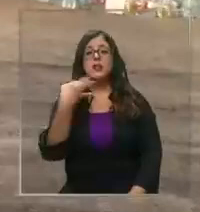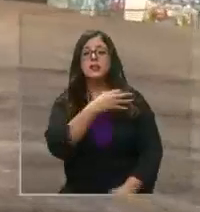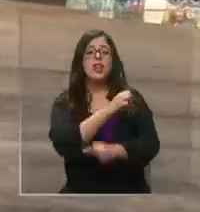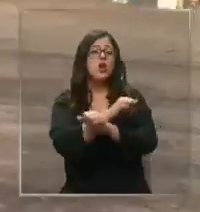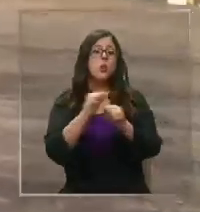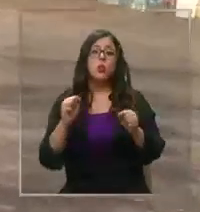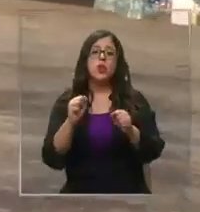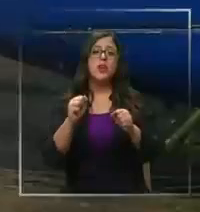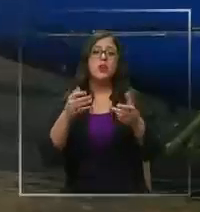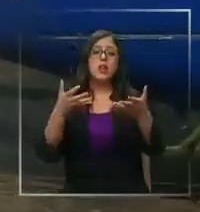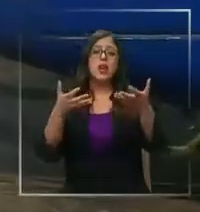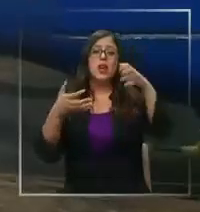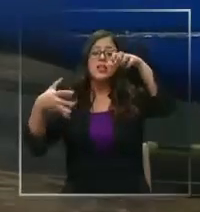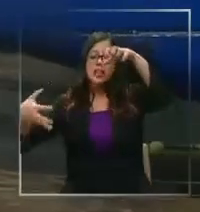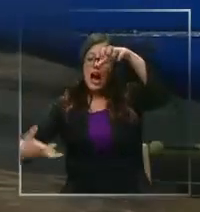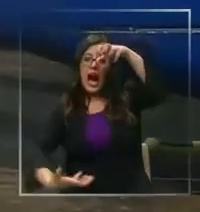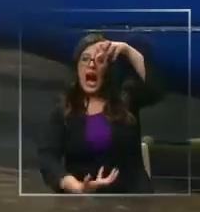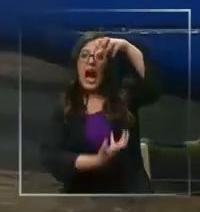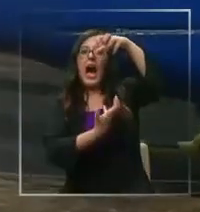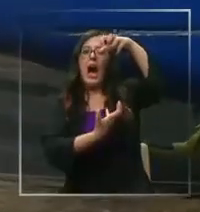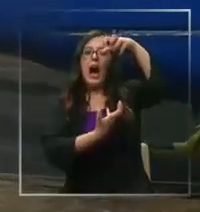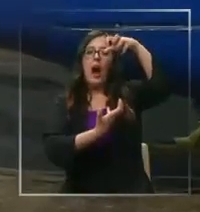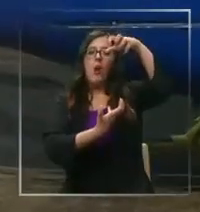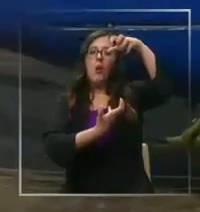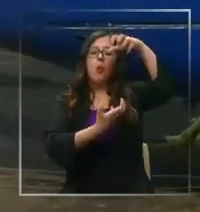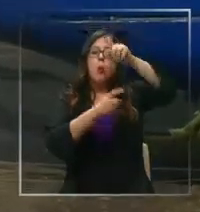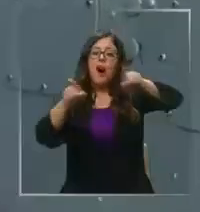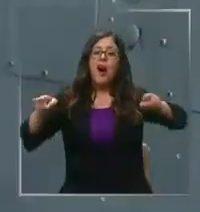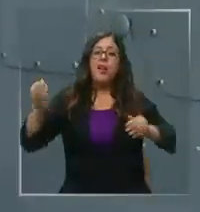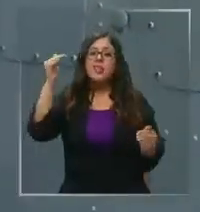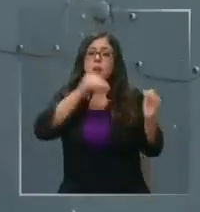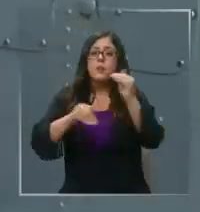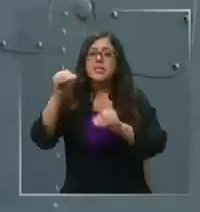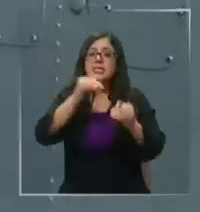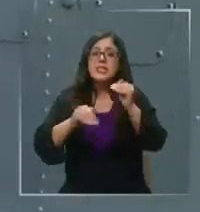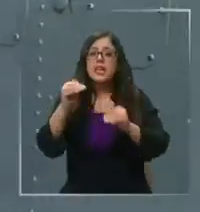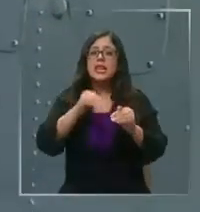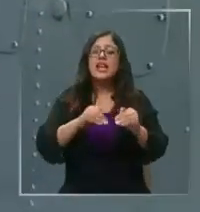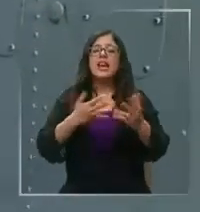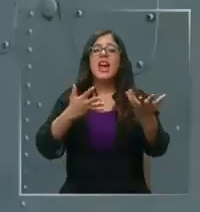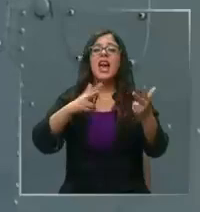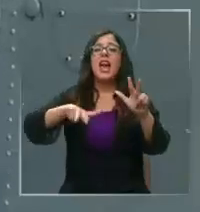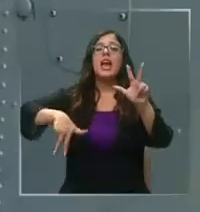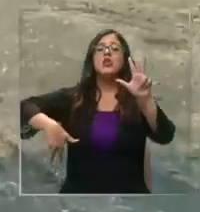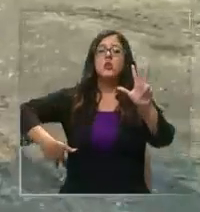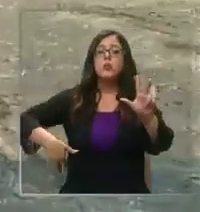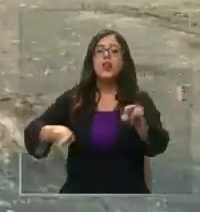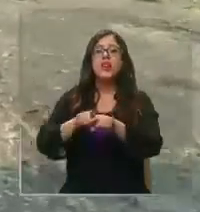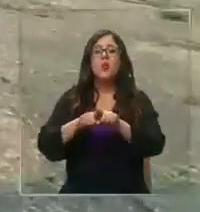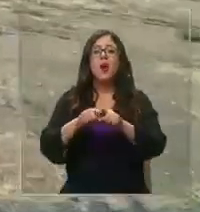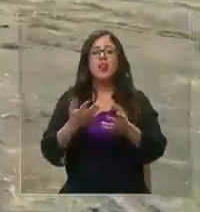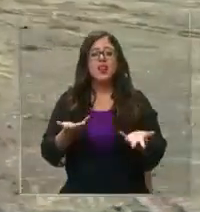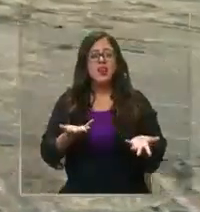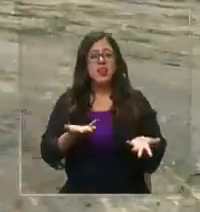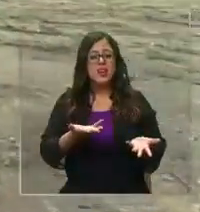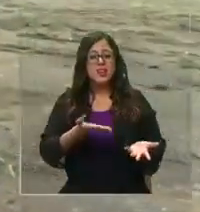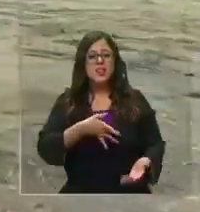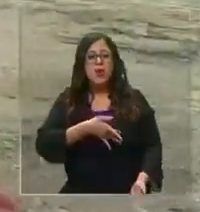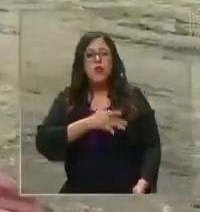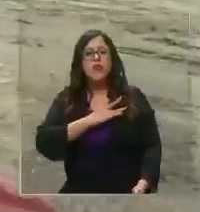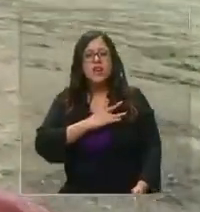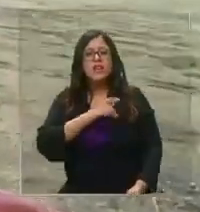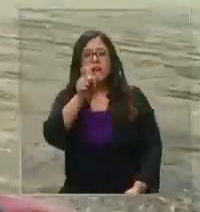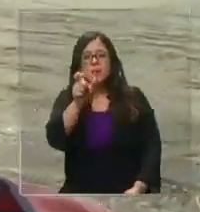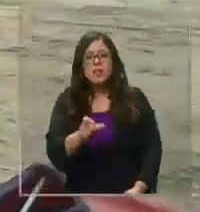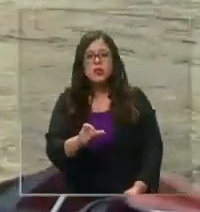Yumbel. Particulares no les permitieron tomar el recurso desde piscinas y piletas. Acción que indigna a este piloto, cuya misión, dice, es salvar